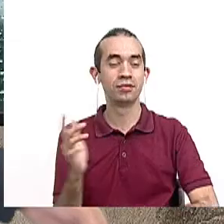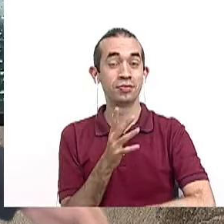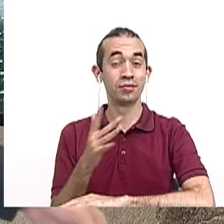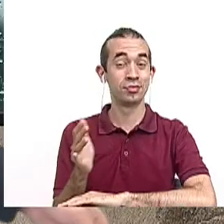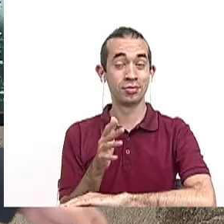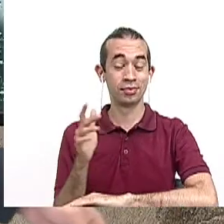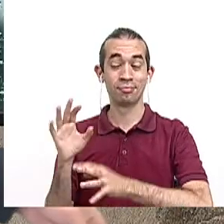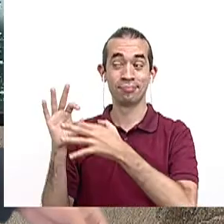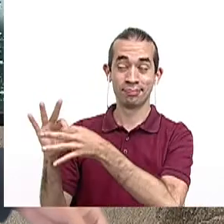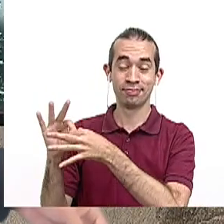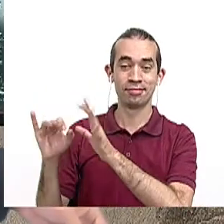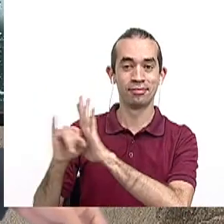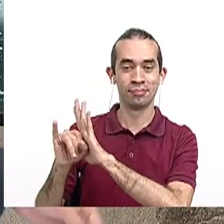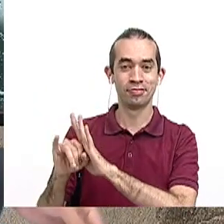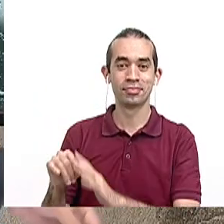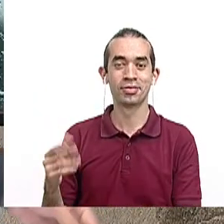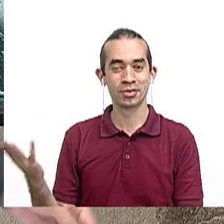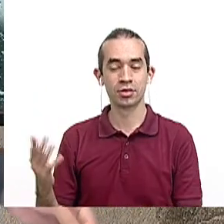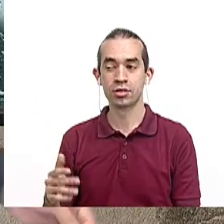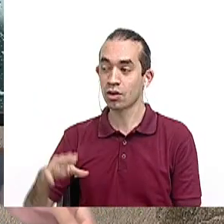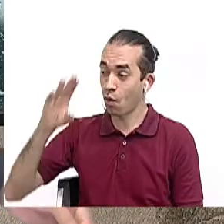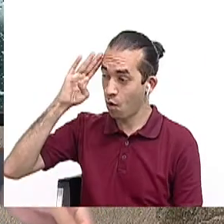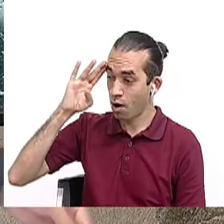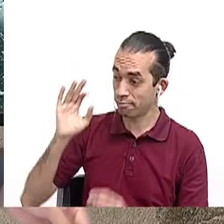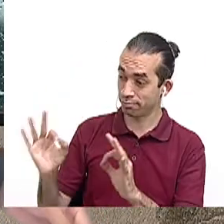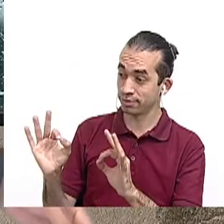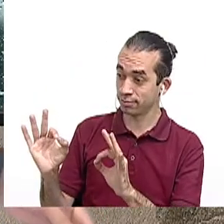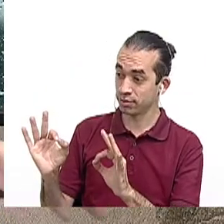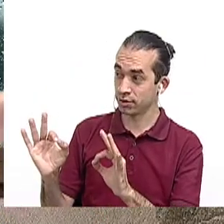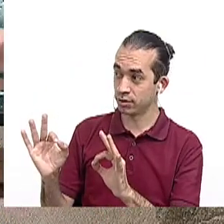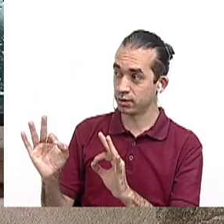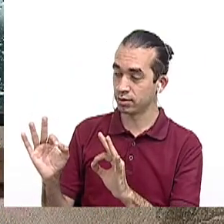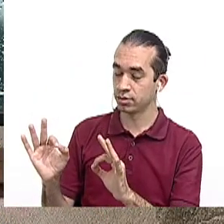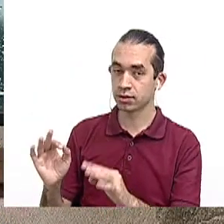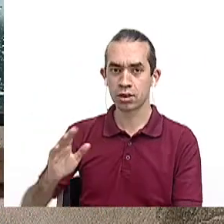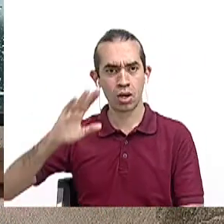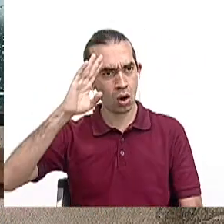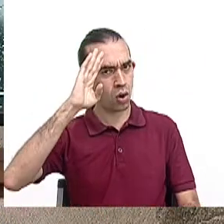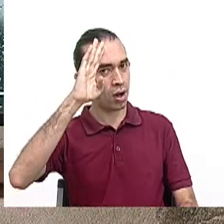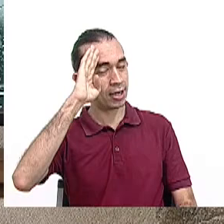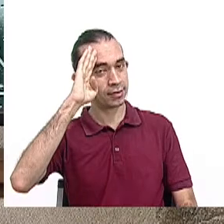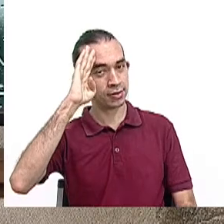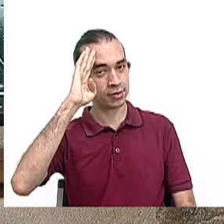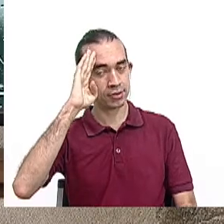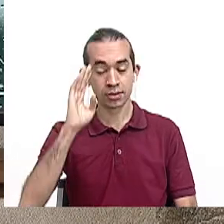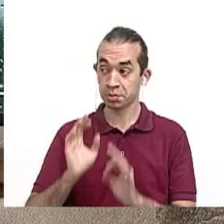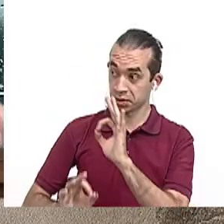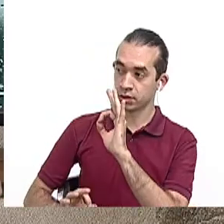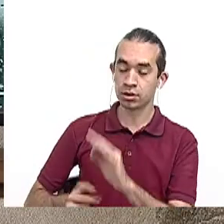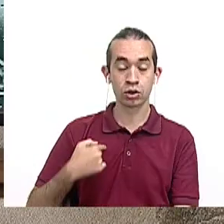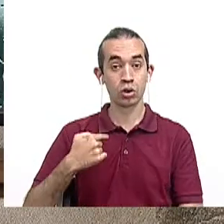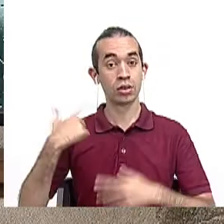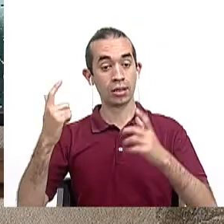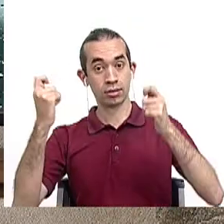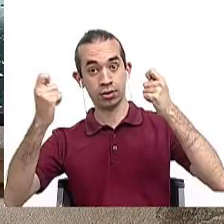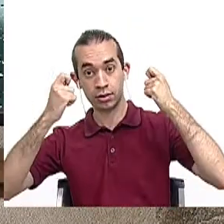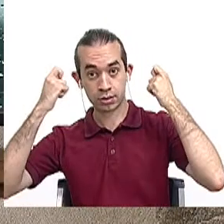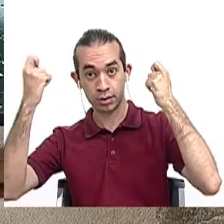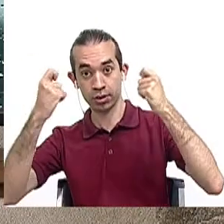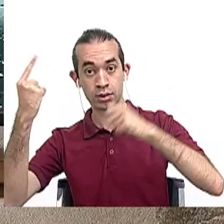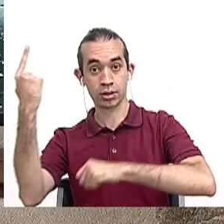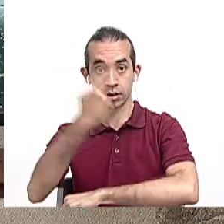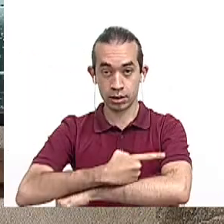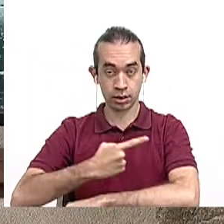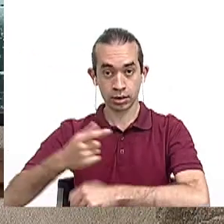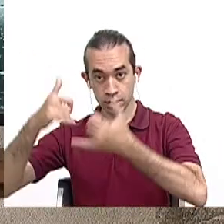Hola, C, ¿qué tal? Bueno, no me digas. ¿Qué tal? Andaba celebrando el Día del